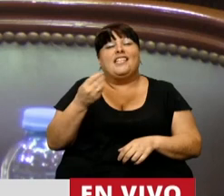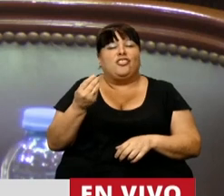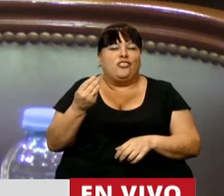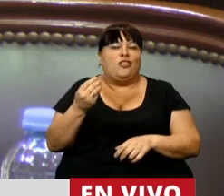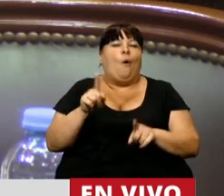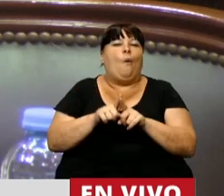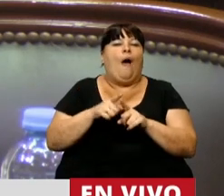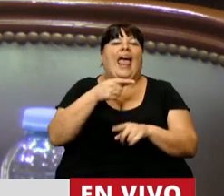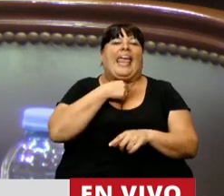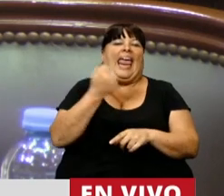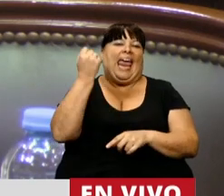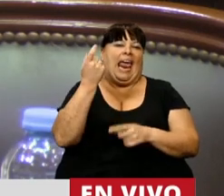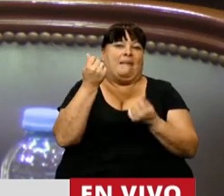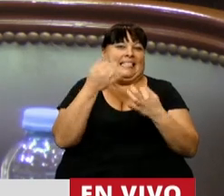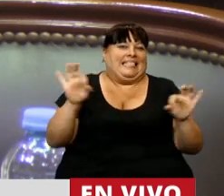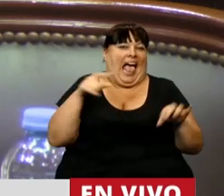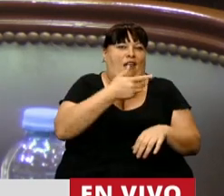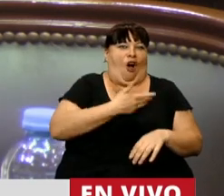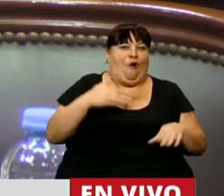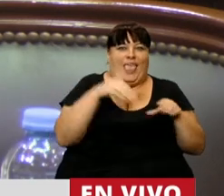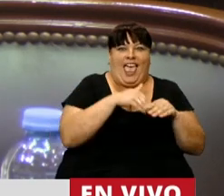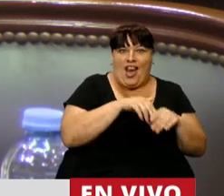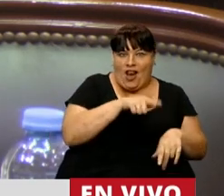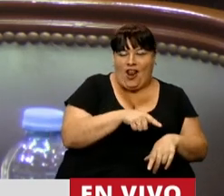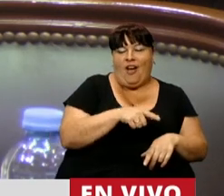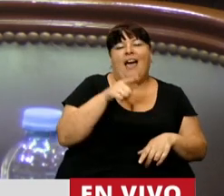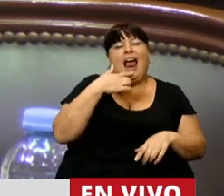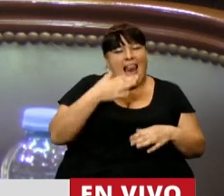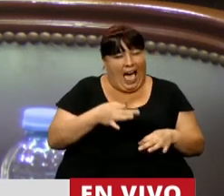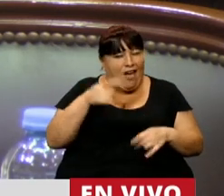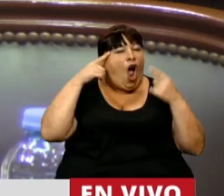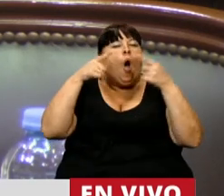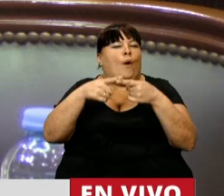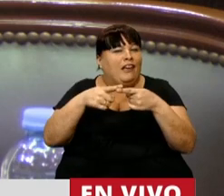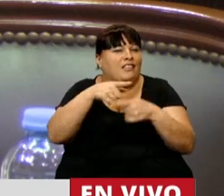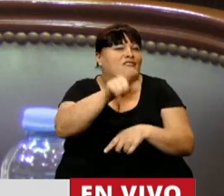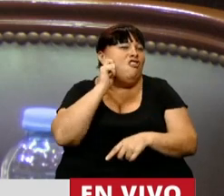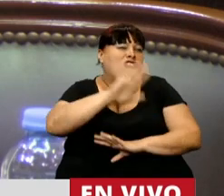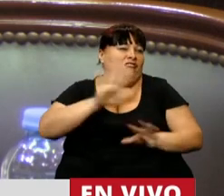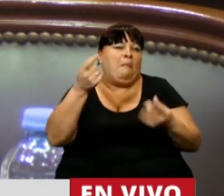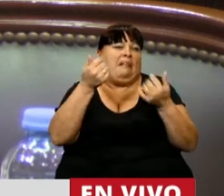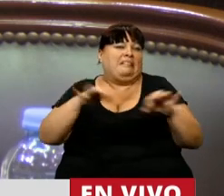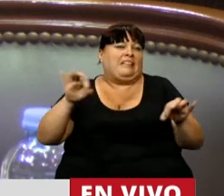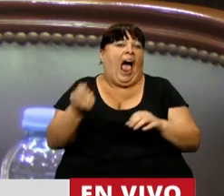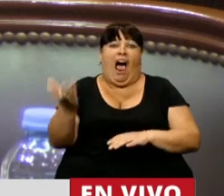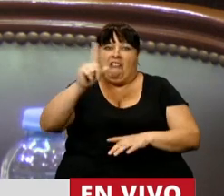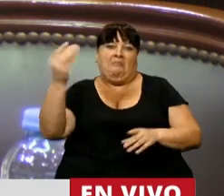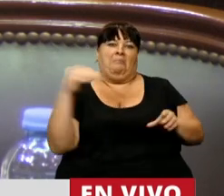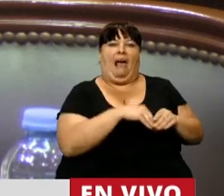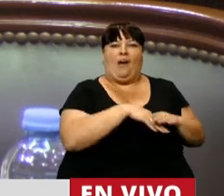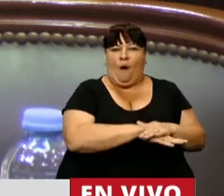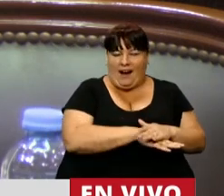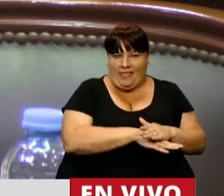un ahorro que quería hacer el gobierno nacional y créanme que el objetivo lo ha alcanzado. Sigo